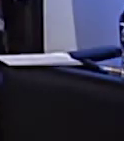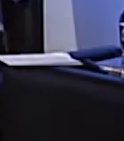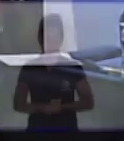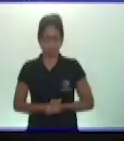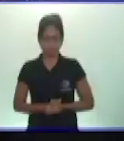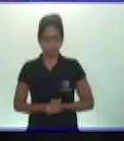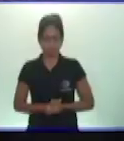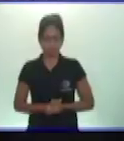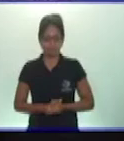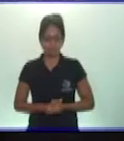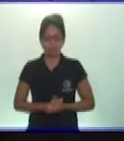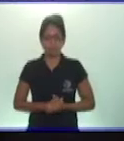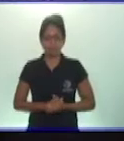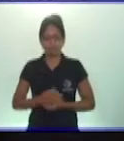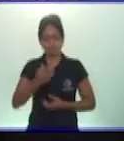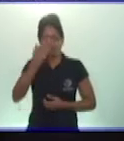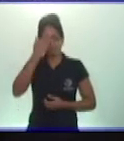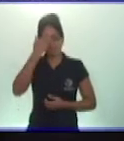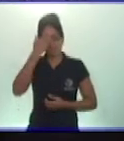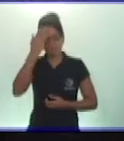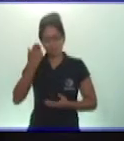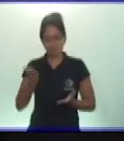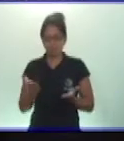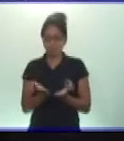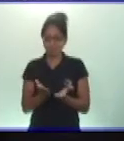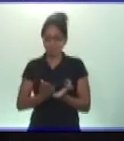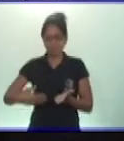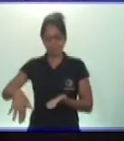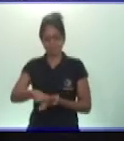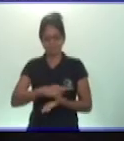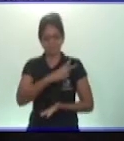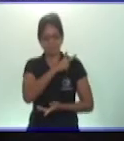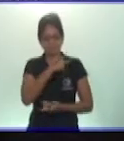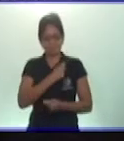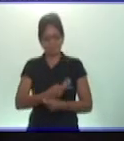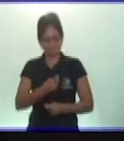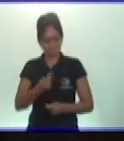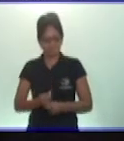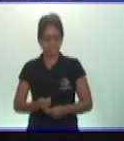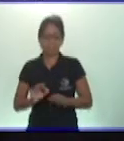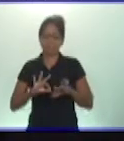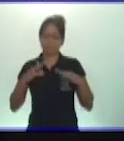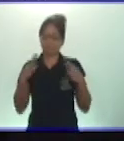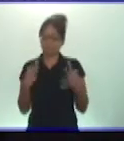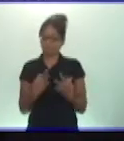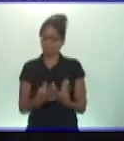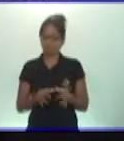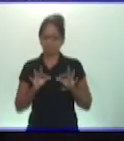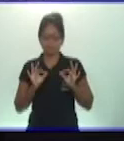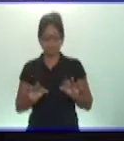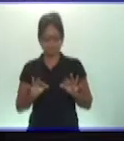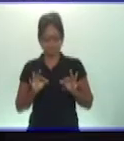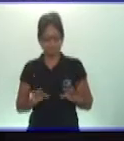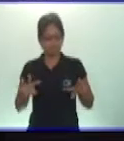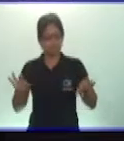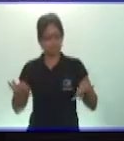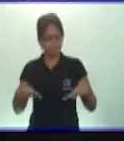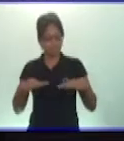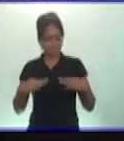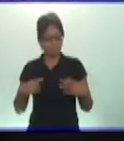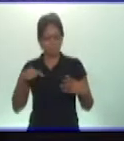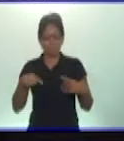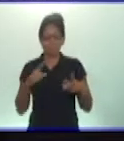Un saludo a todos los estudiantes, familias y maestros que nos han acompañado en estos encuentros dedicados a los